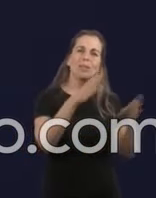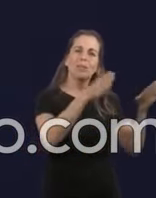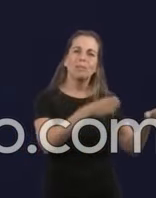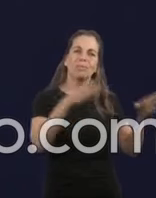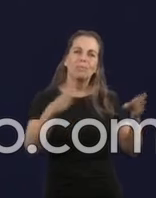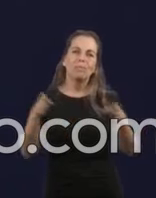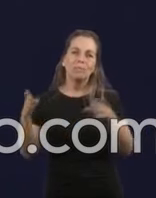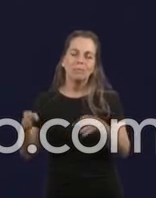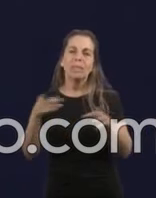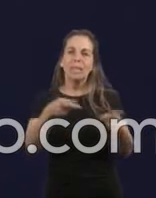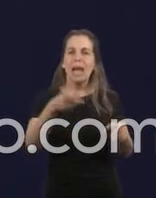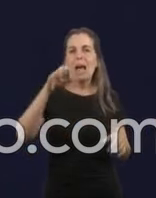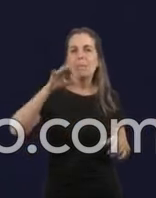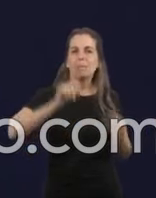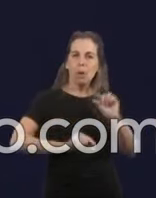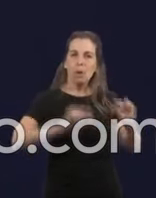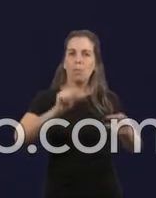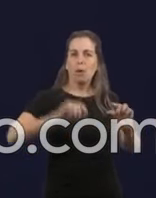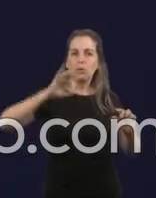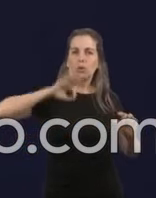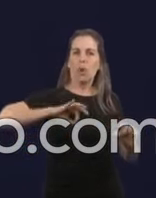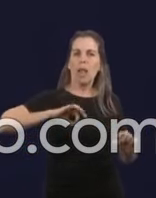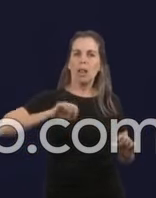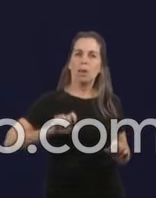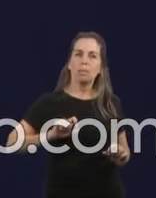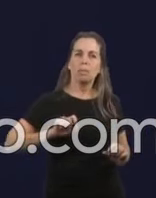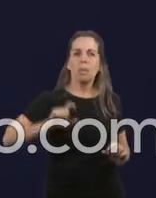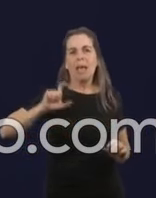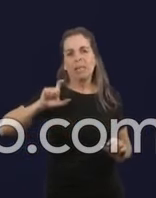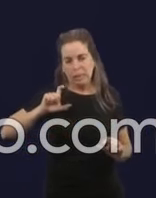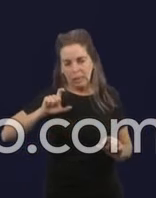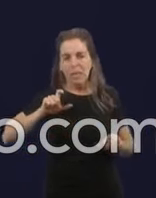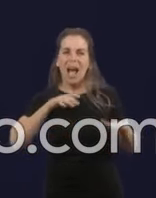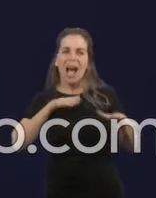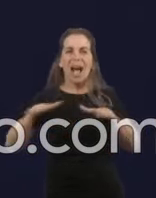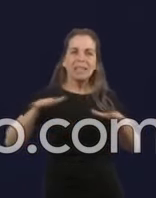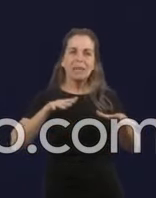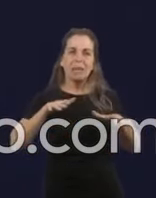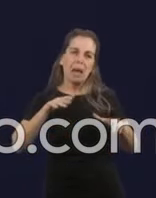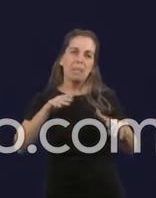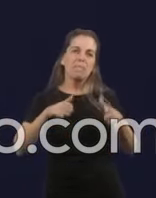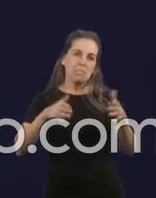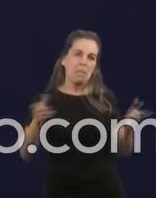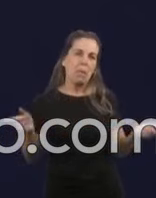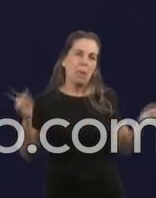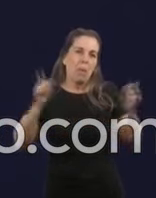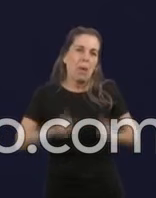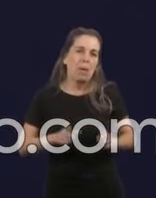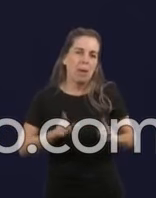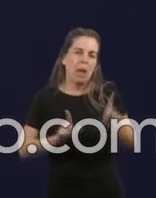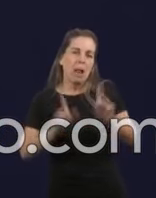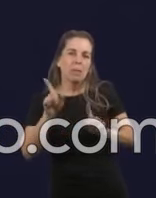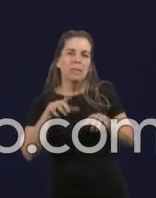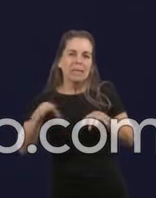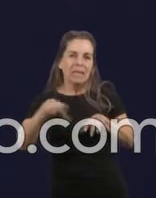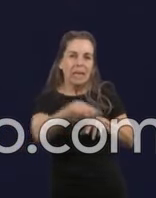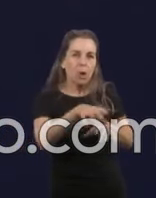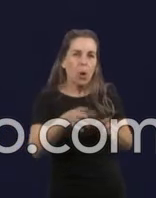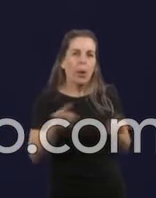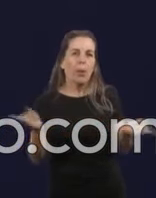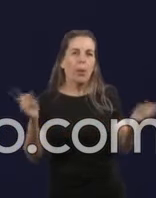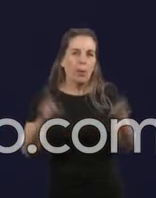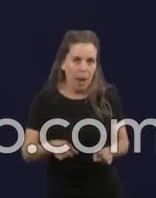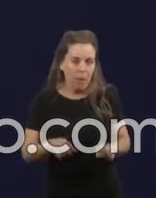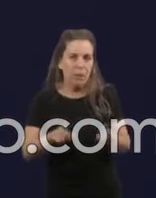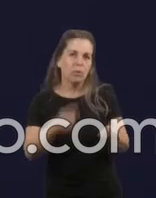el salario se empezó a recuperar que la actividad dejó de caer y que empezamos a ver en varios sectores reactivación yo te nombré